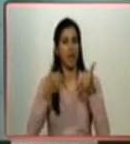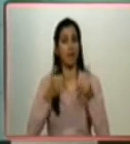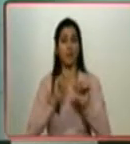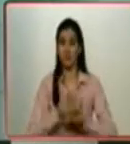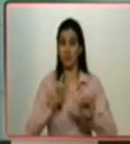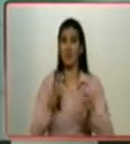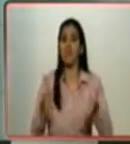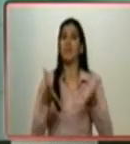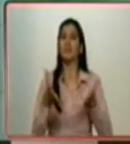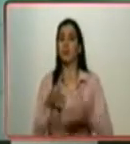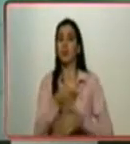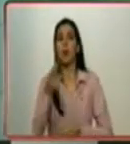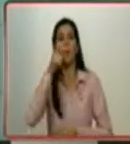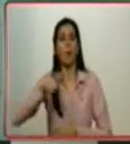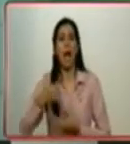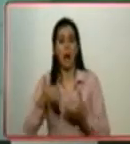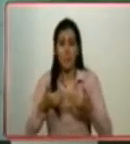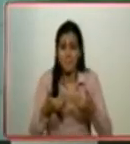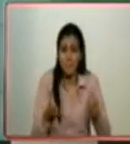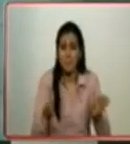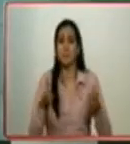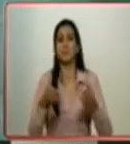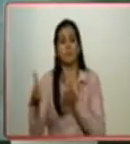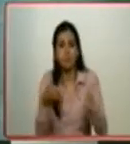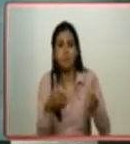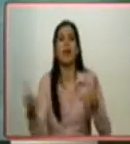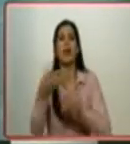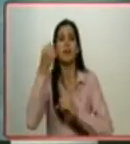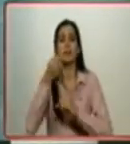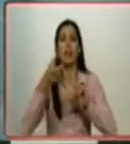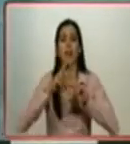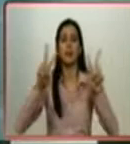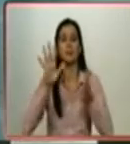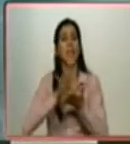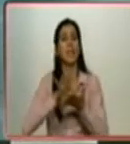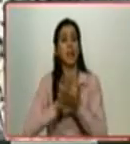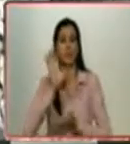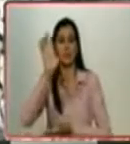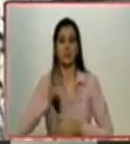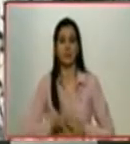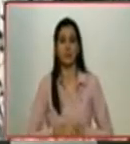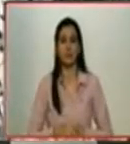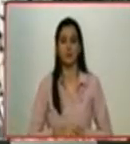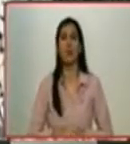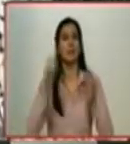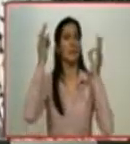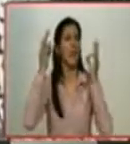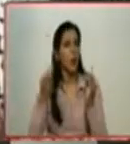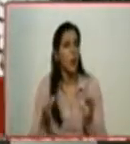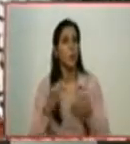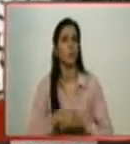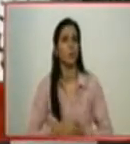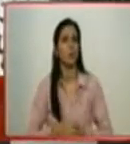esta victoria popular se abre el camino definitivo hacia la paz y la estabilidad de la nación. Sin lugar a dudas y sin